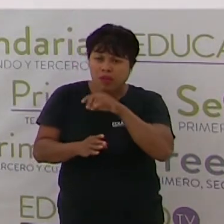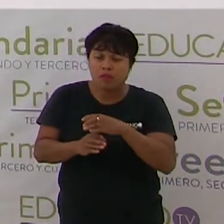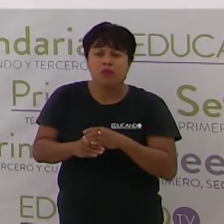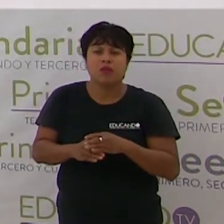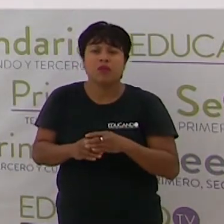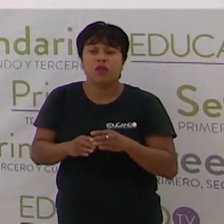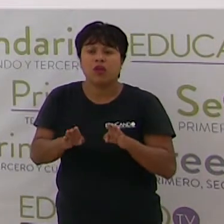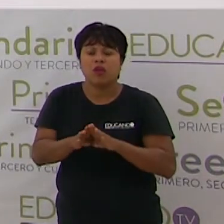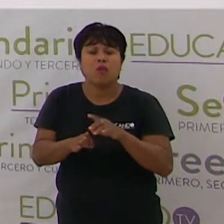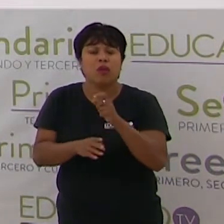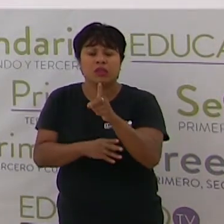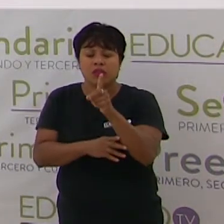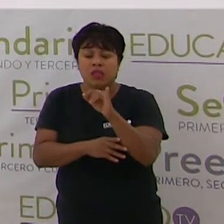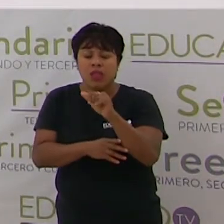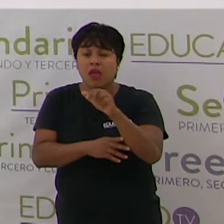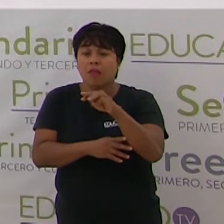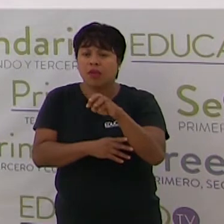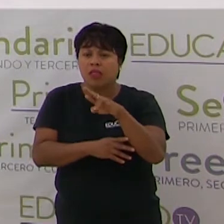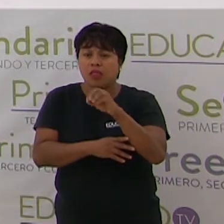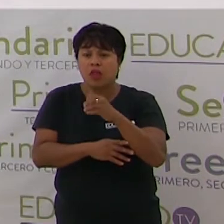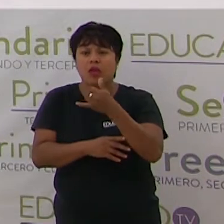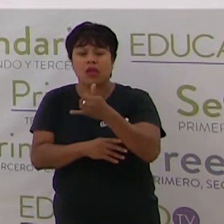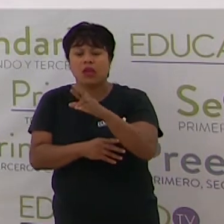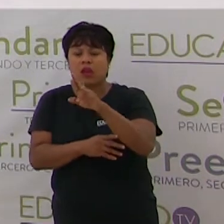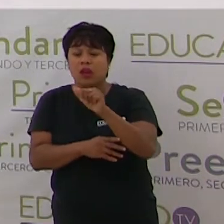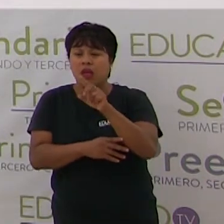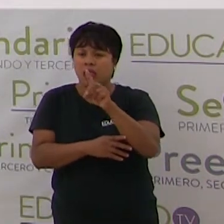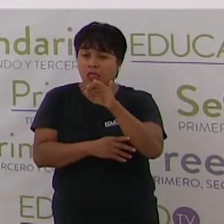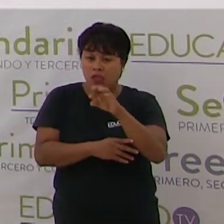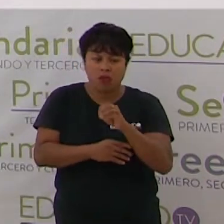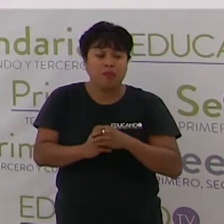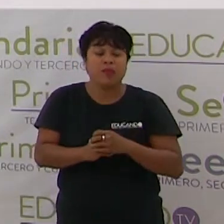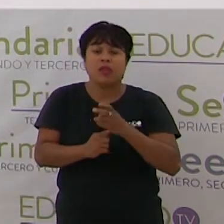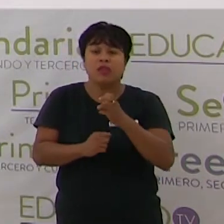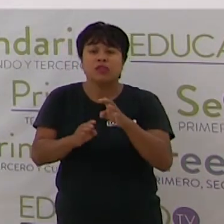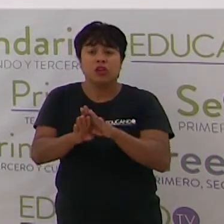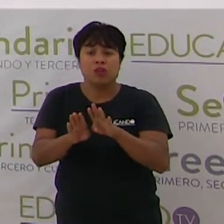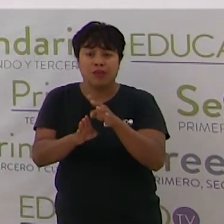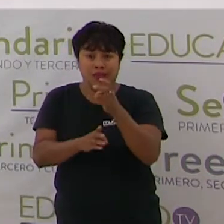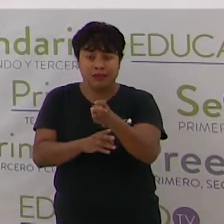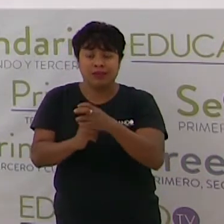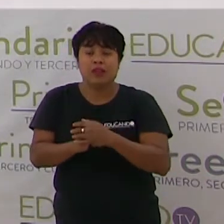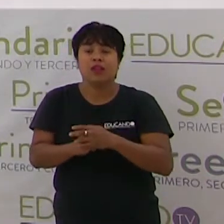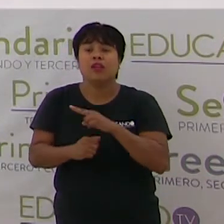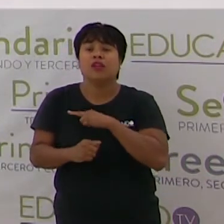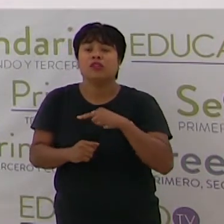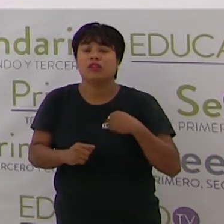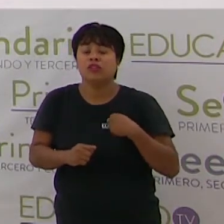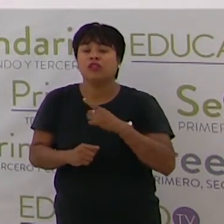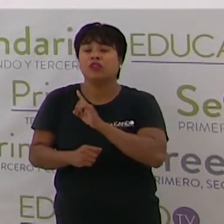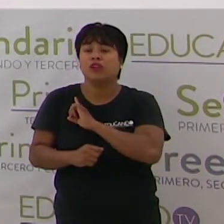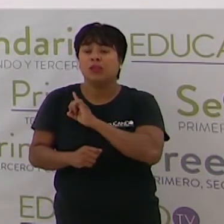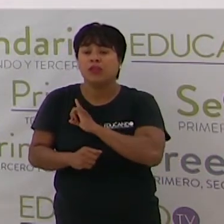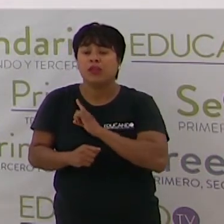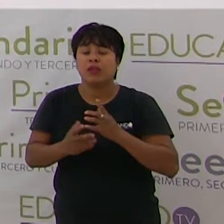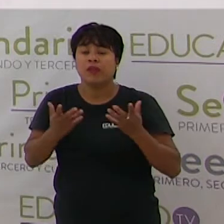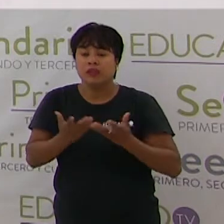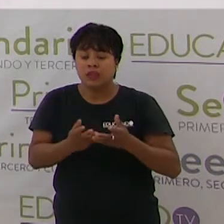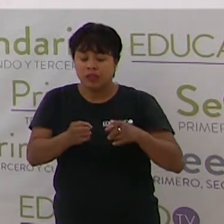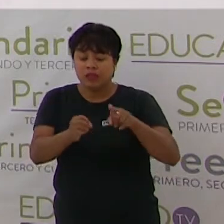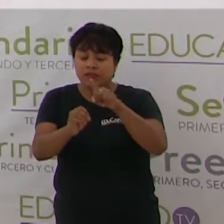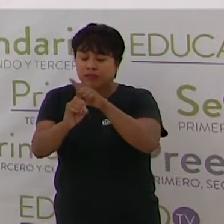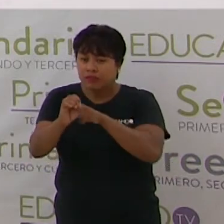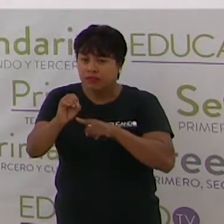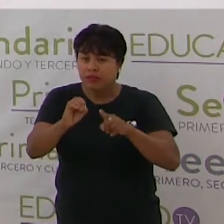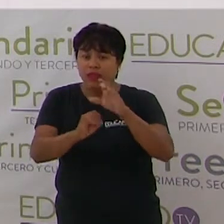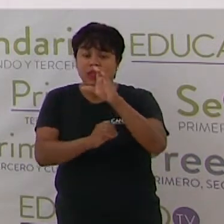son el diámetro y el radio. Para ello les presenté una esfera como esta, en la cual solamente conocíamos la circunferencia,